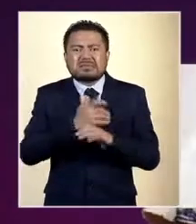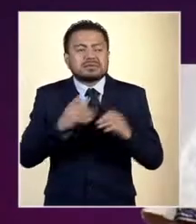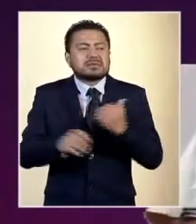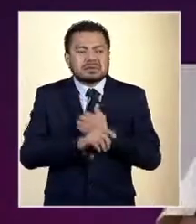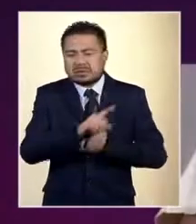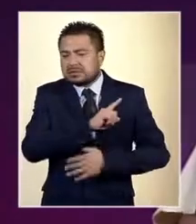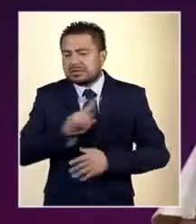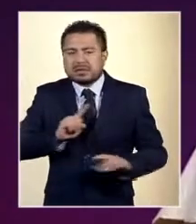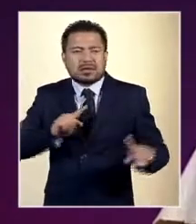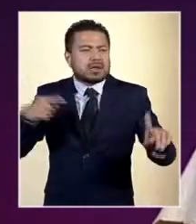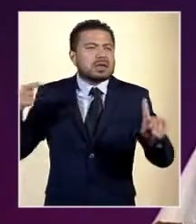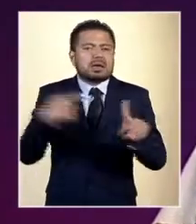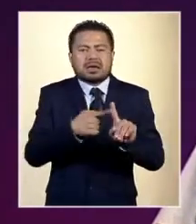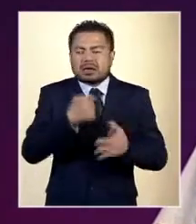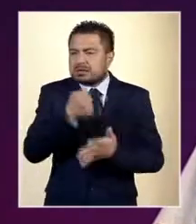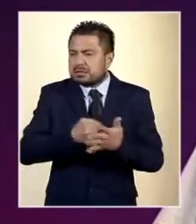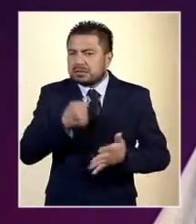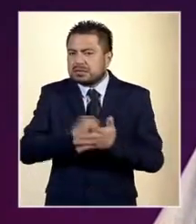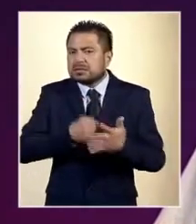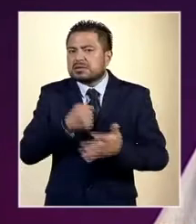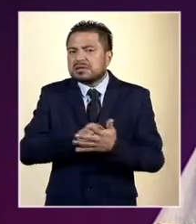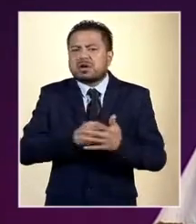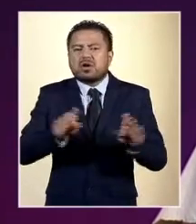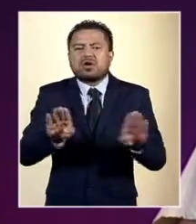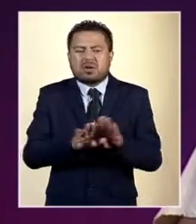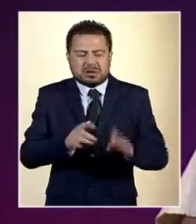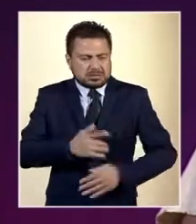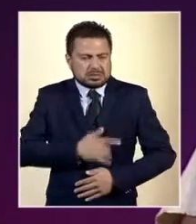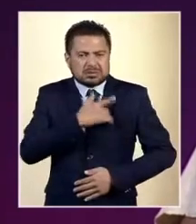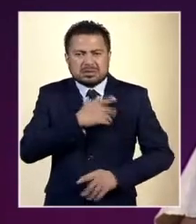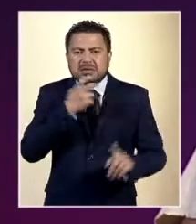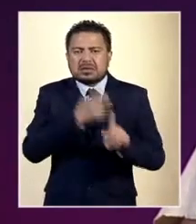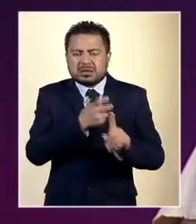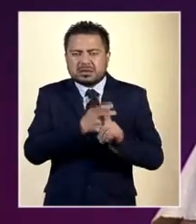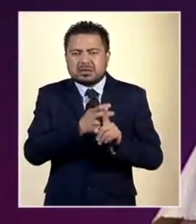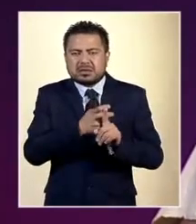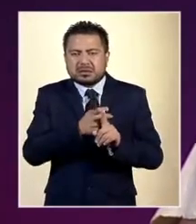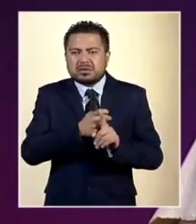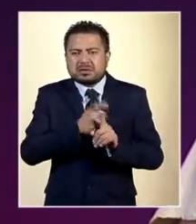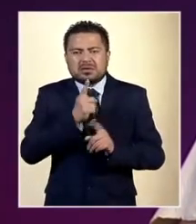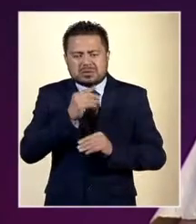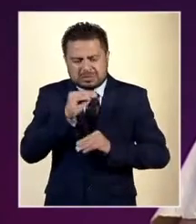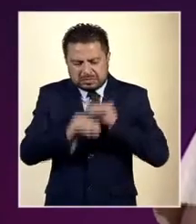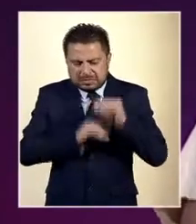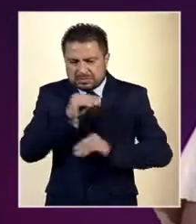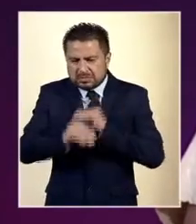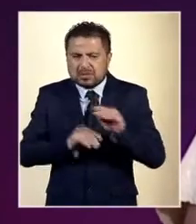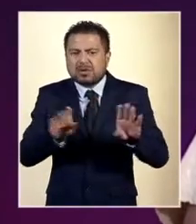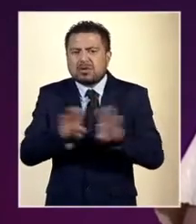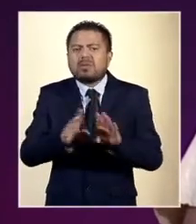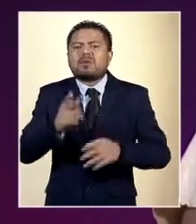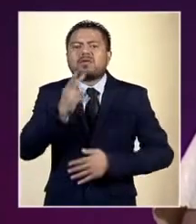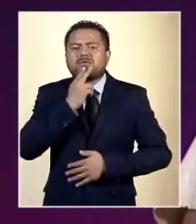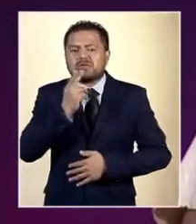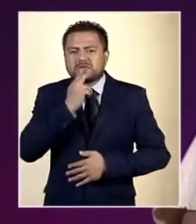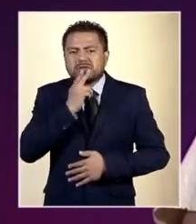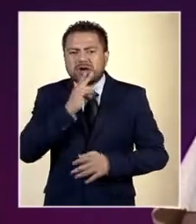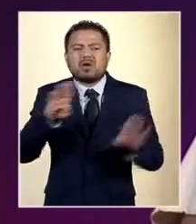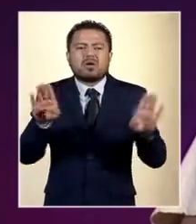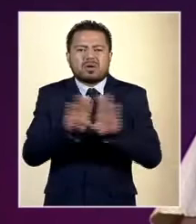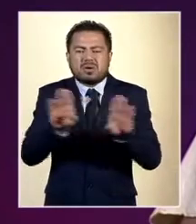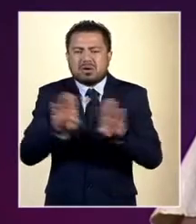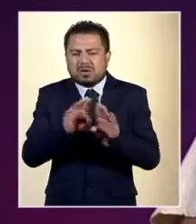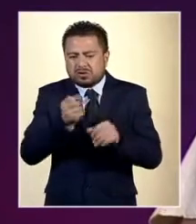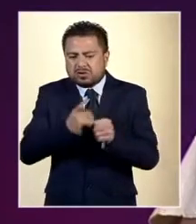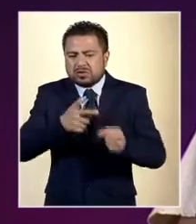tiene que ver, insisto, en este sentido, con una estructura de cómo funciona